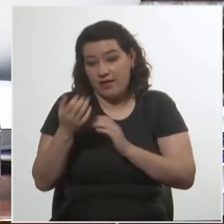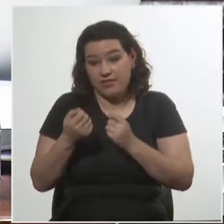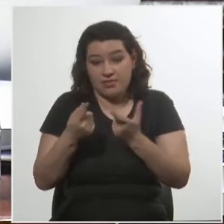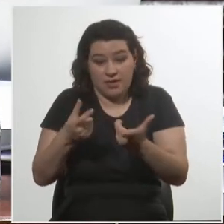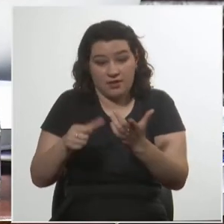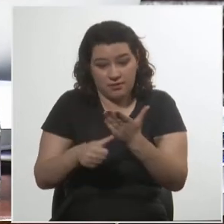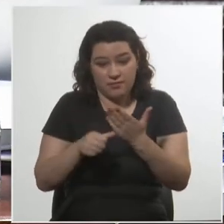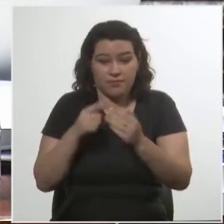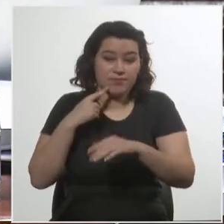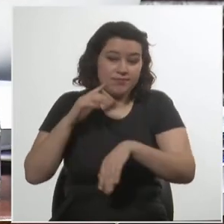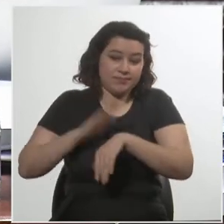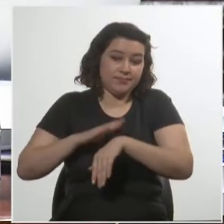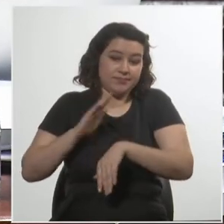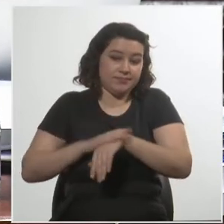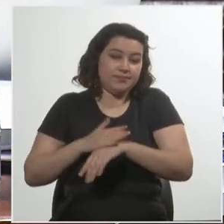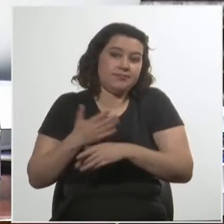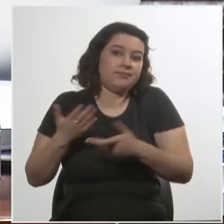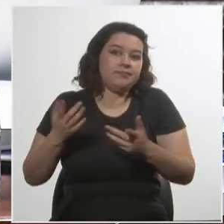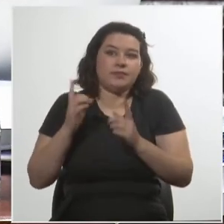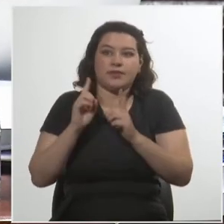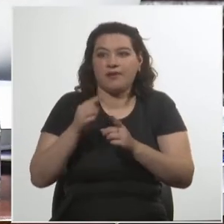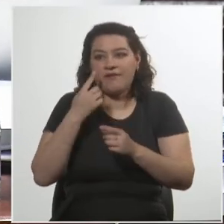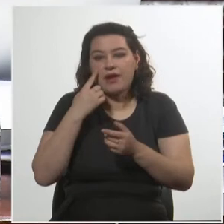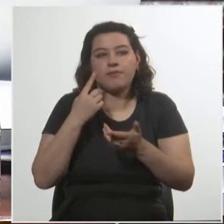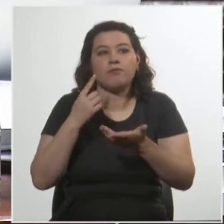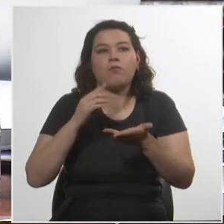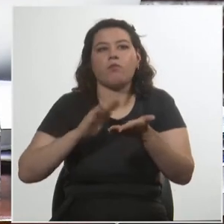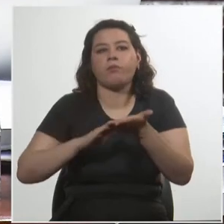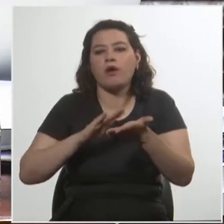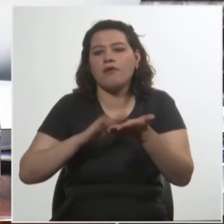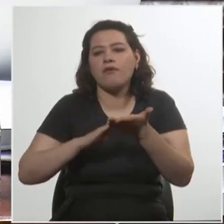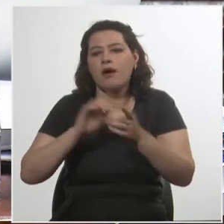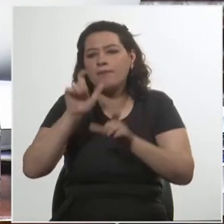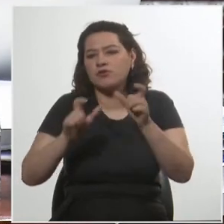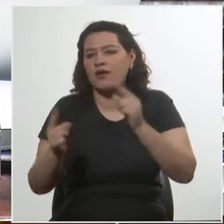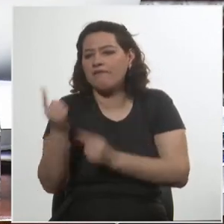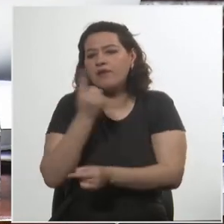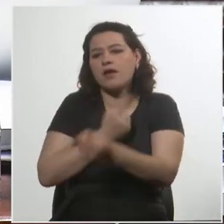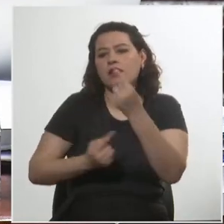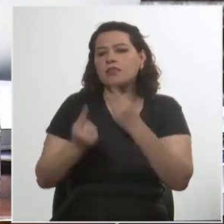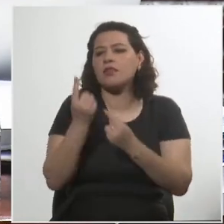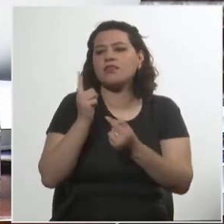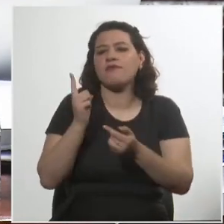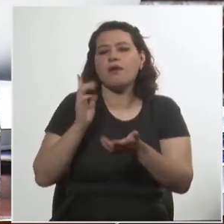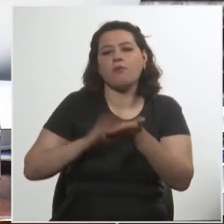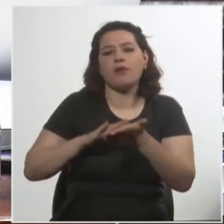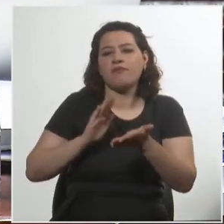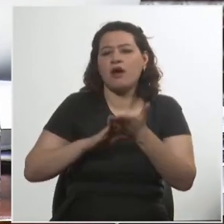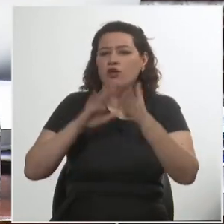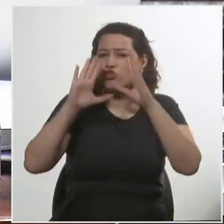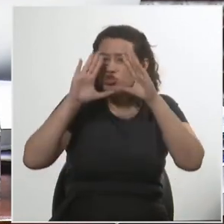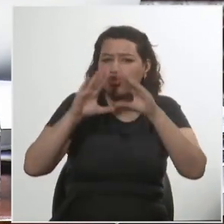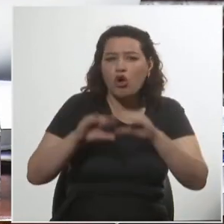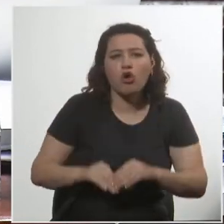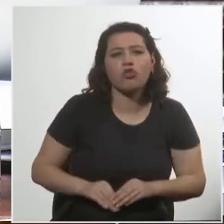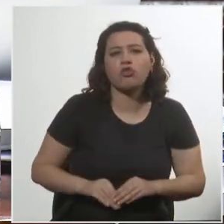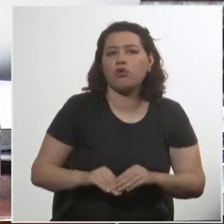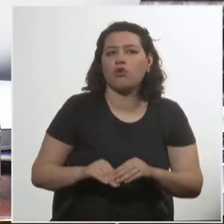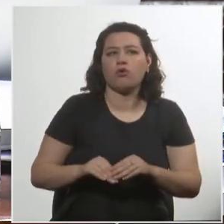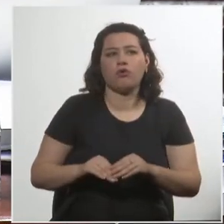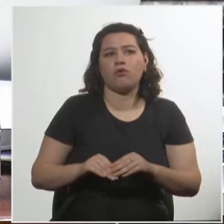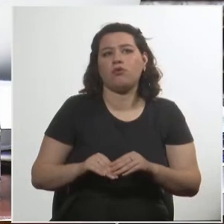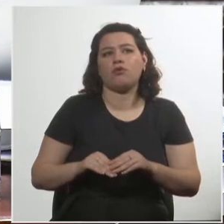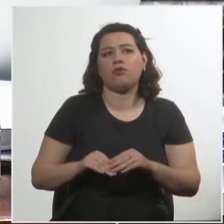una responsabilidad extracontractual habrá que acreditar aquellos que se presenten tendrán que acreditar todos los extremos de la